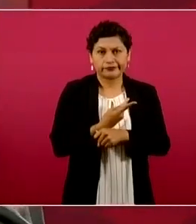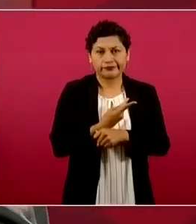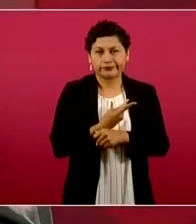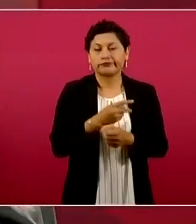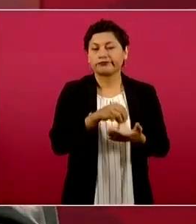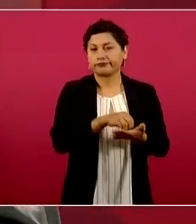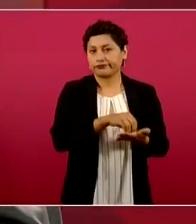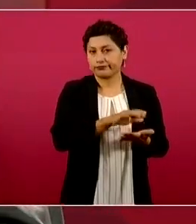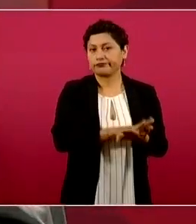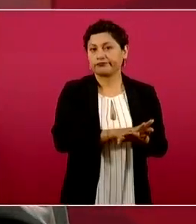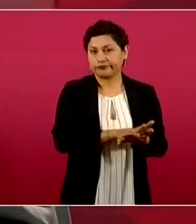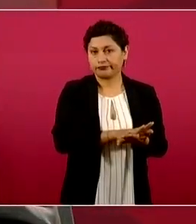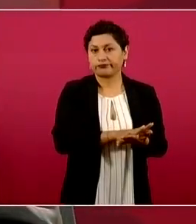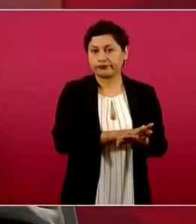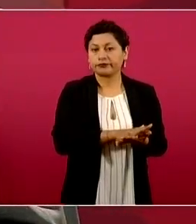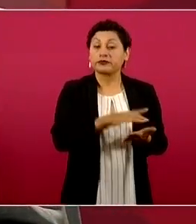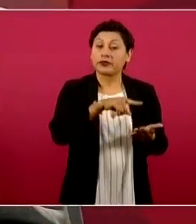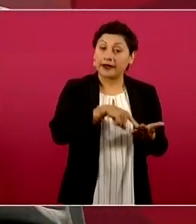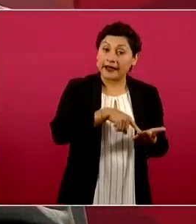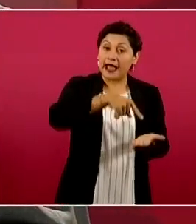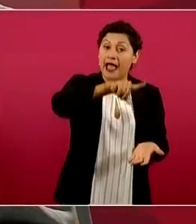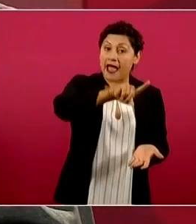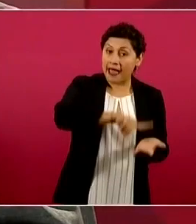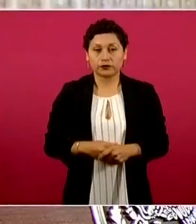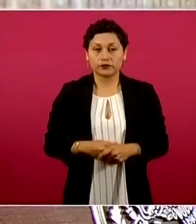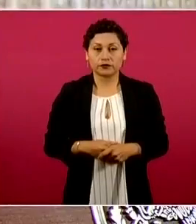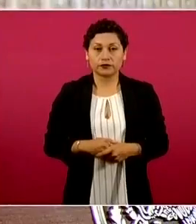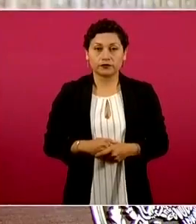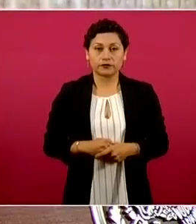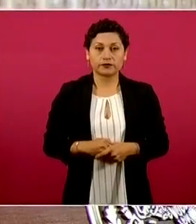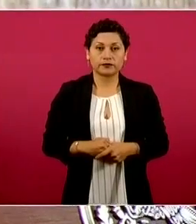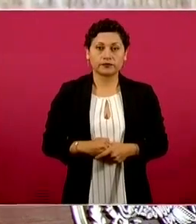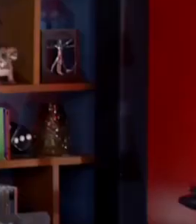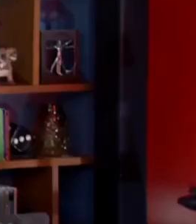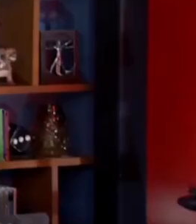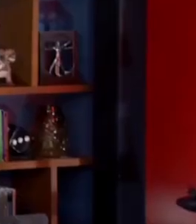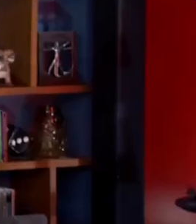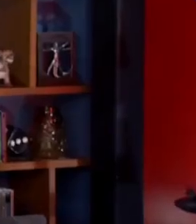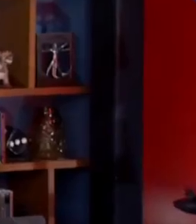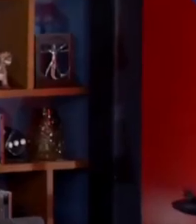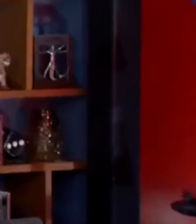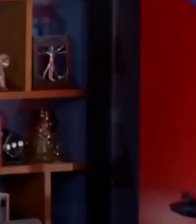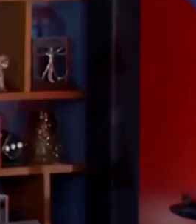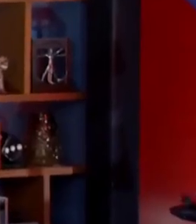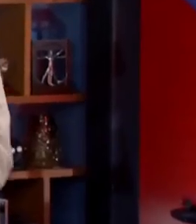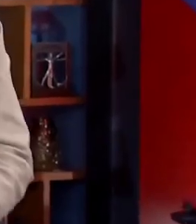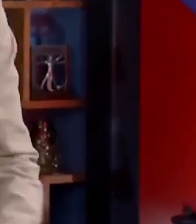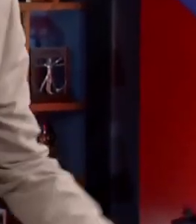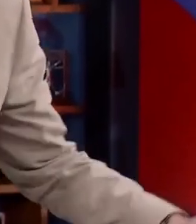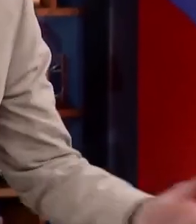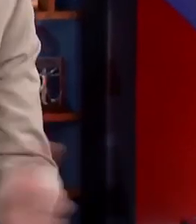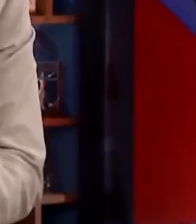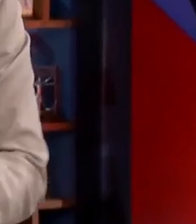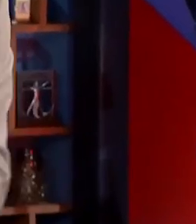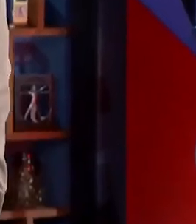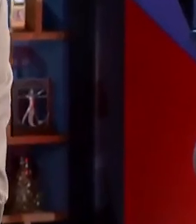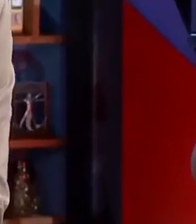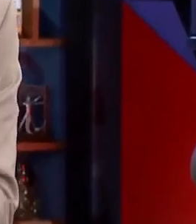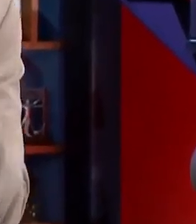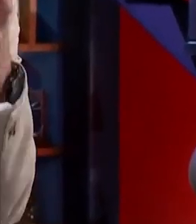y se tiene una lista de los implicados la segunda parte muy bien bueno pues